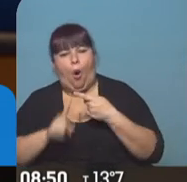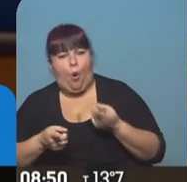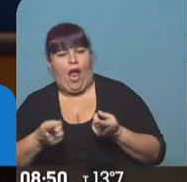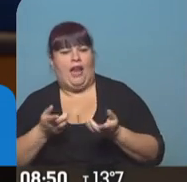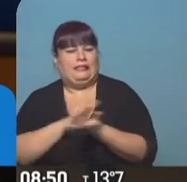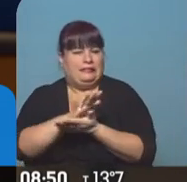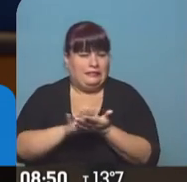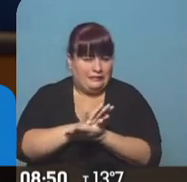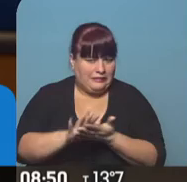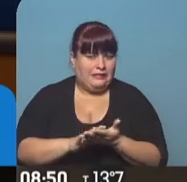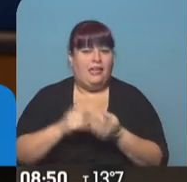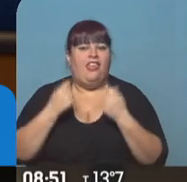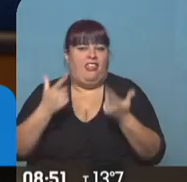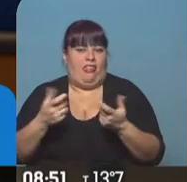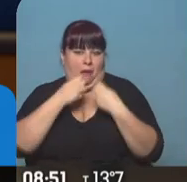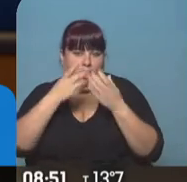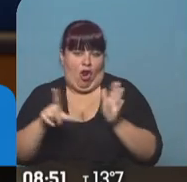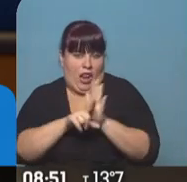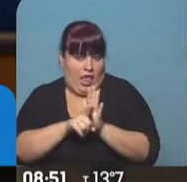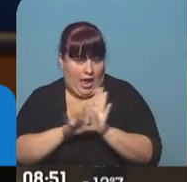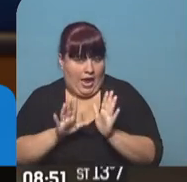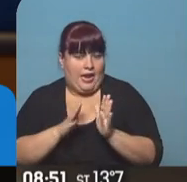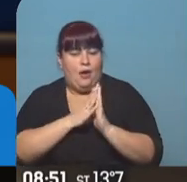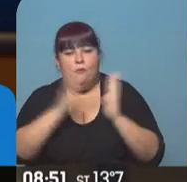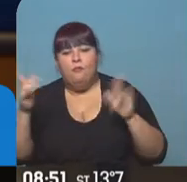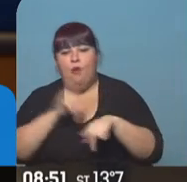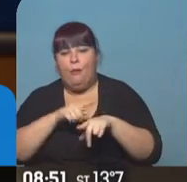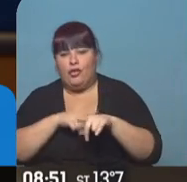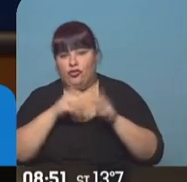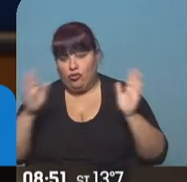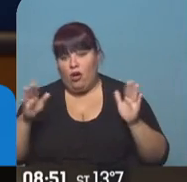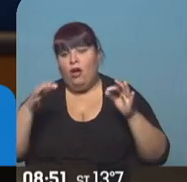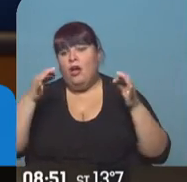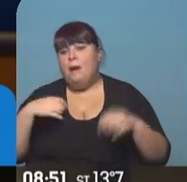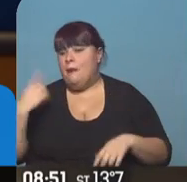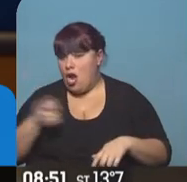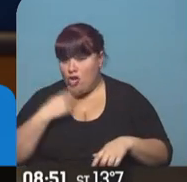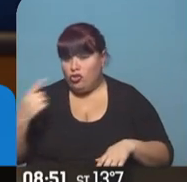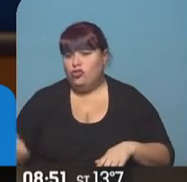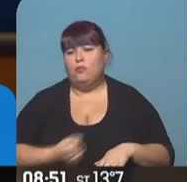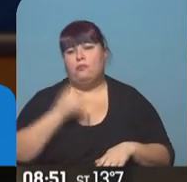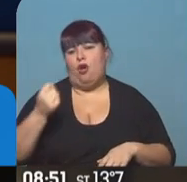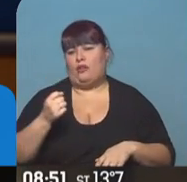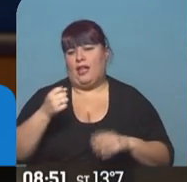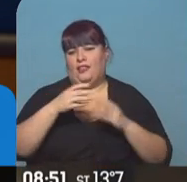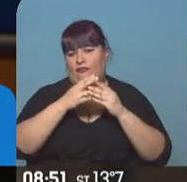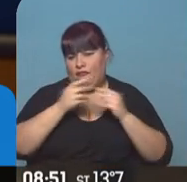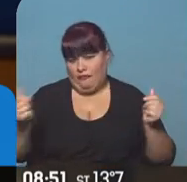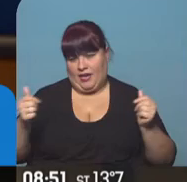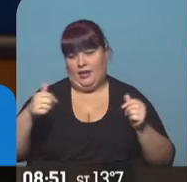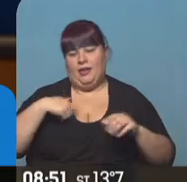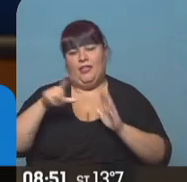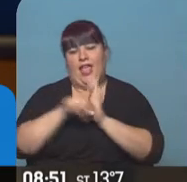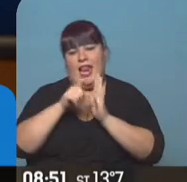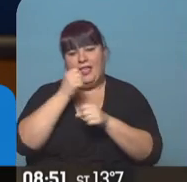negociar enriquecer las leyes durante el proceso en definitiva para nosotros es importante el fin que nuestra